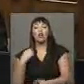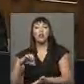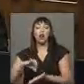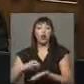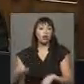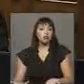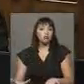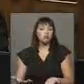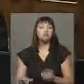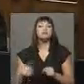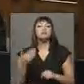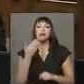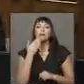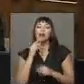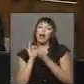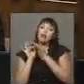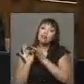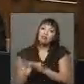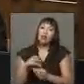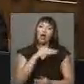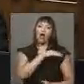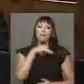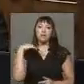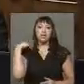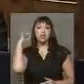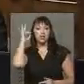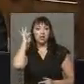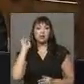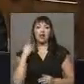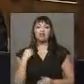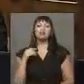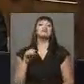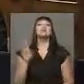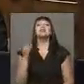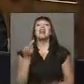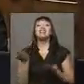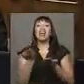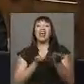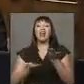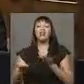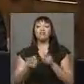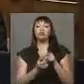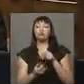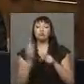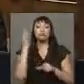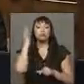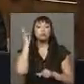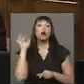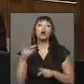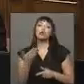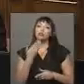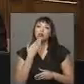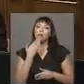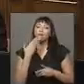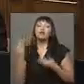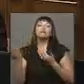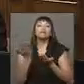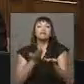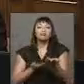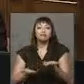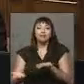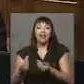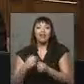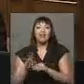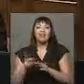a esto, y aprovecho de agradecer a la ministra del CERNAM su compromiso con esta tarea, el Servicio de la Mujer inauguró